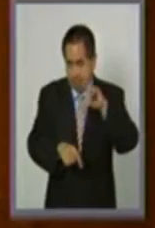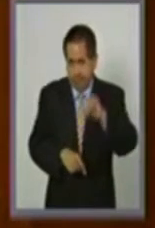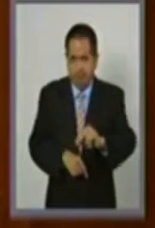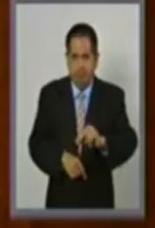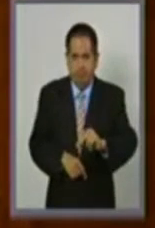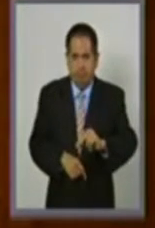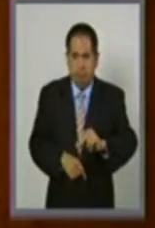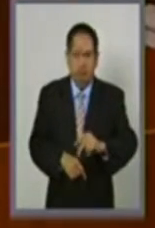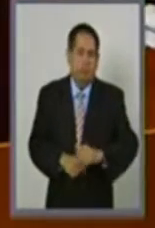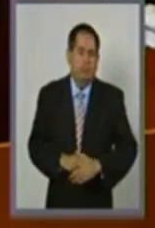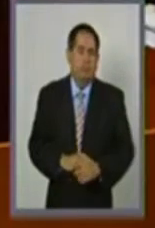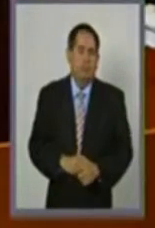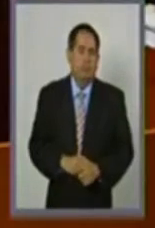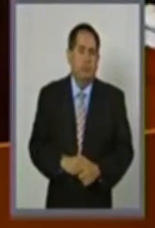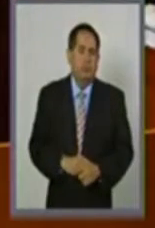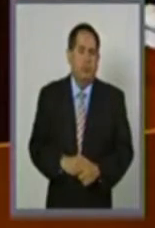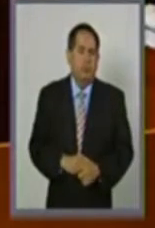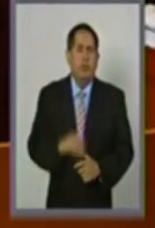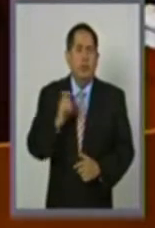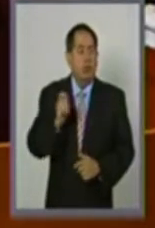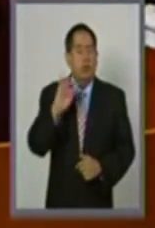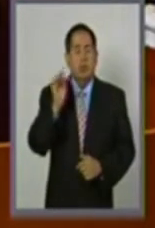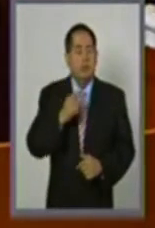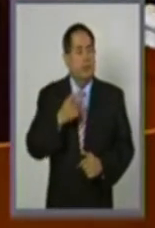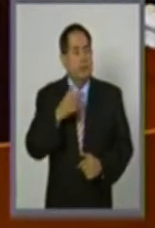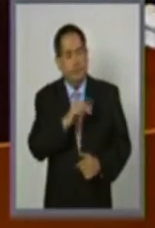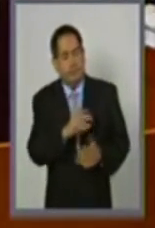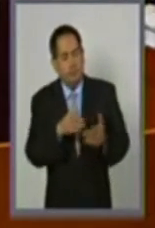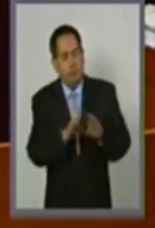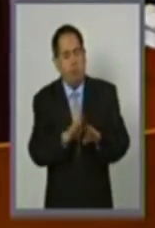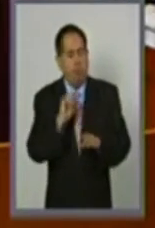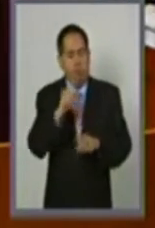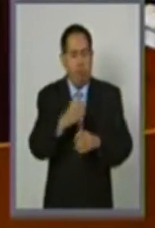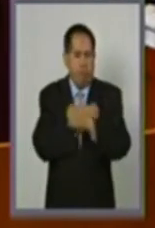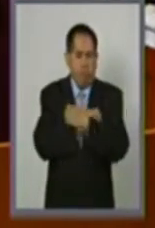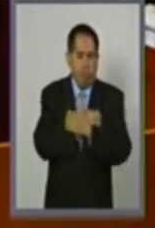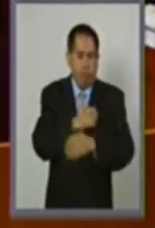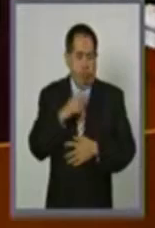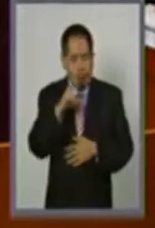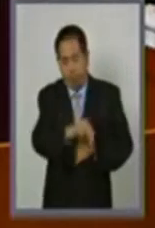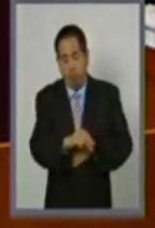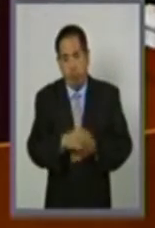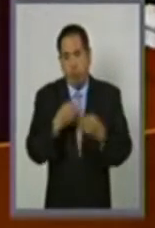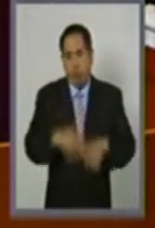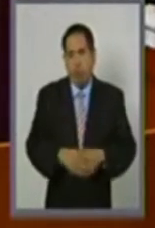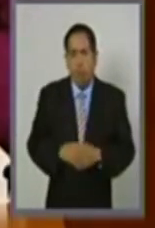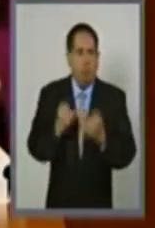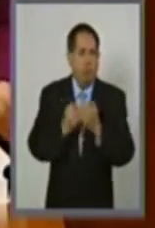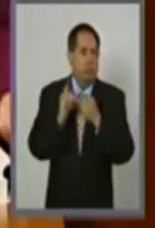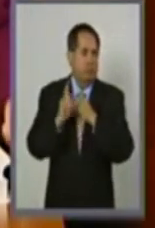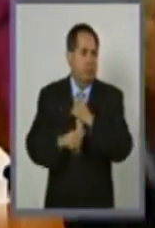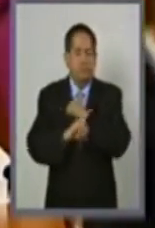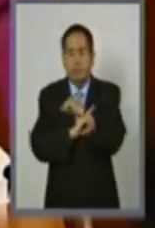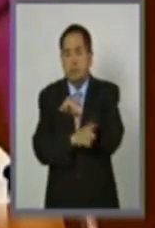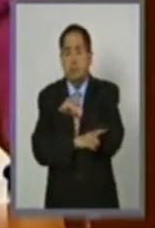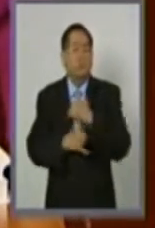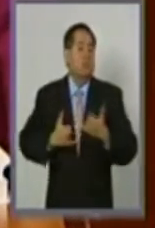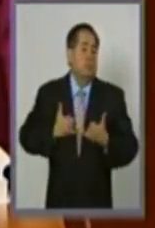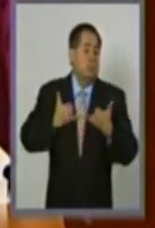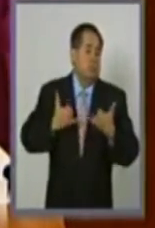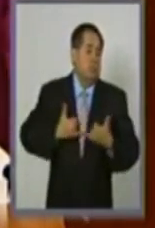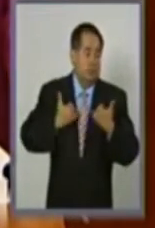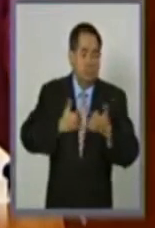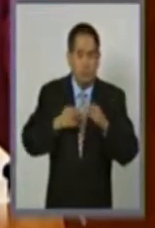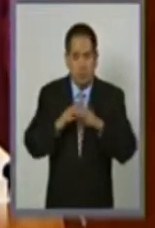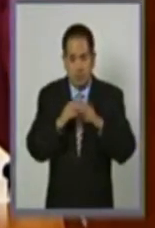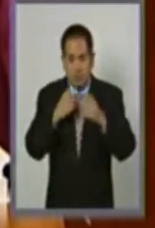en la vida diaria. Y a quien niegue o restrinja cualquier derecho educativo. Igualmente las embarazadas jóvenes a veces son,